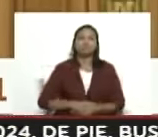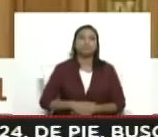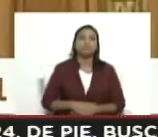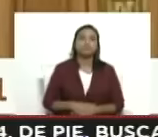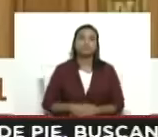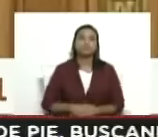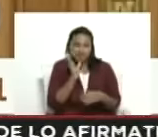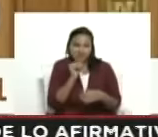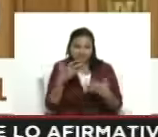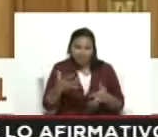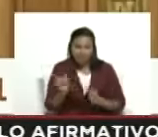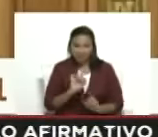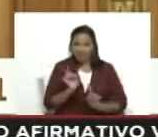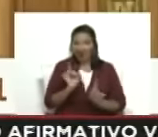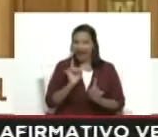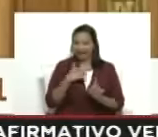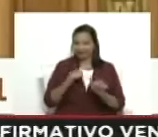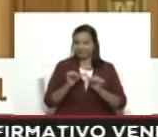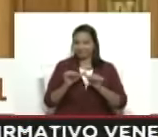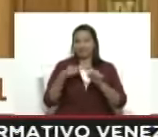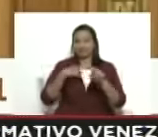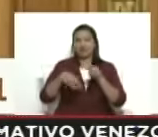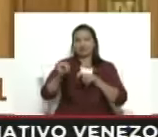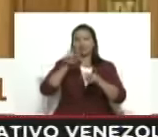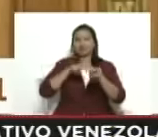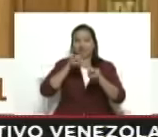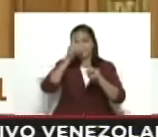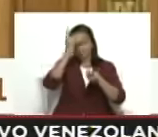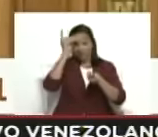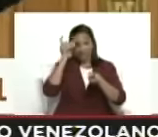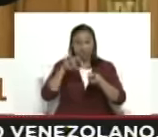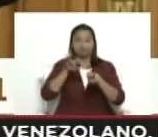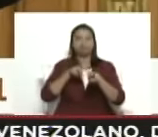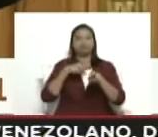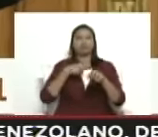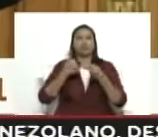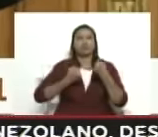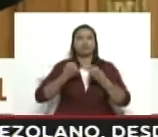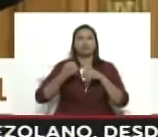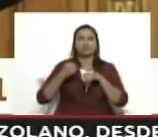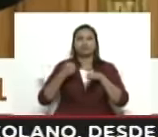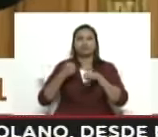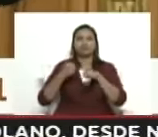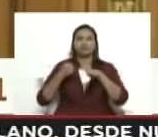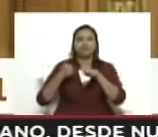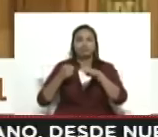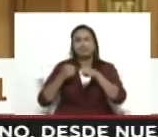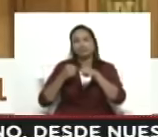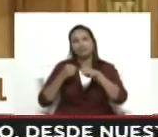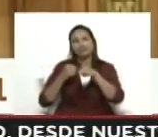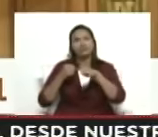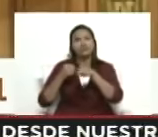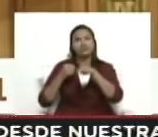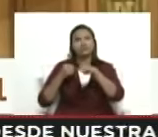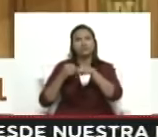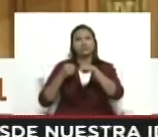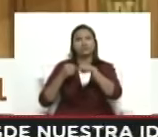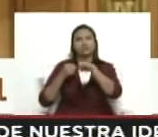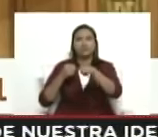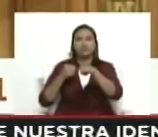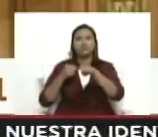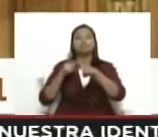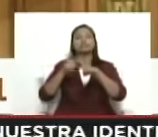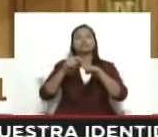Carlos Aguilera. Yo iba atrás, metido en el carro ahí, y de repente una barricada. Y Carlos se bajaba con las manos en